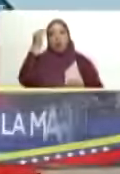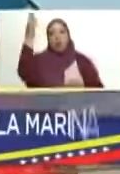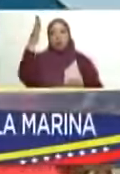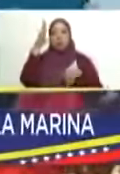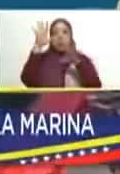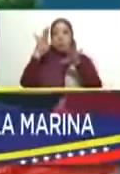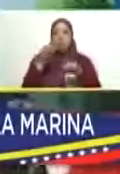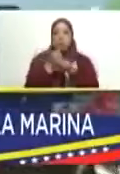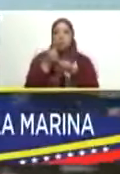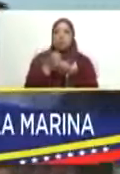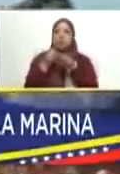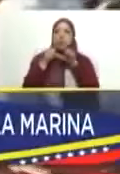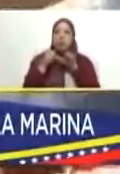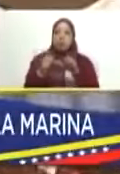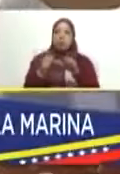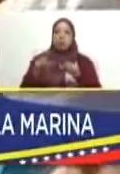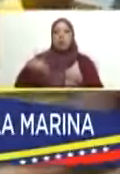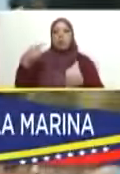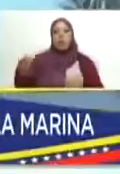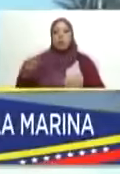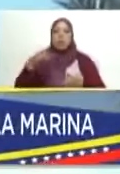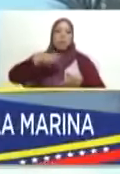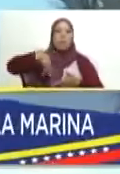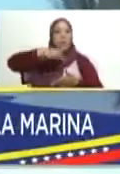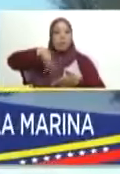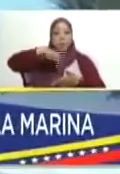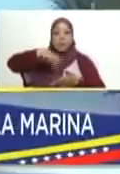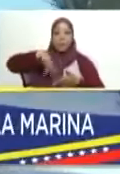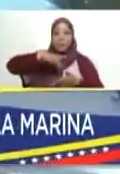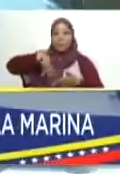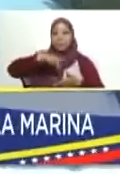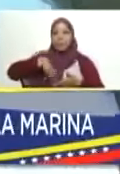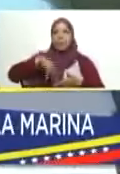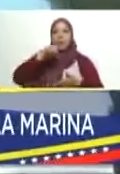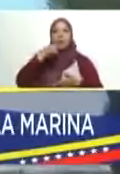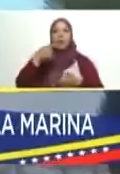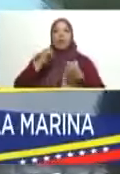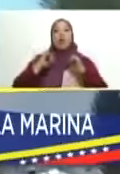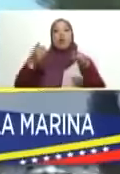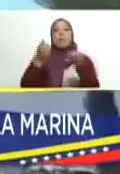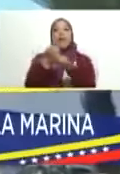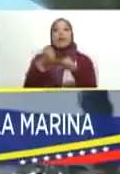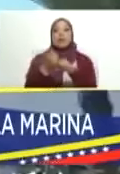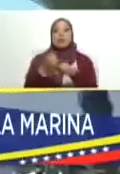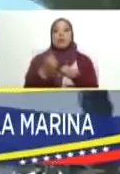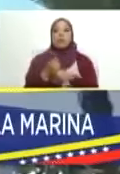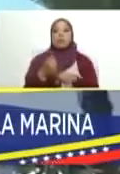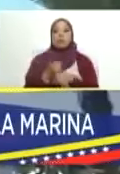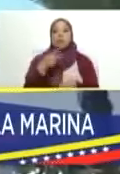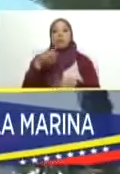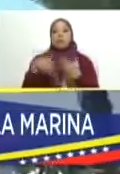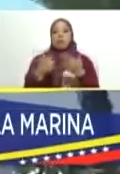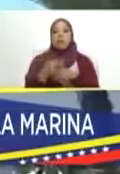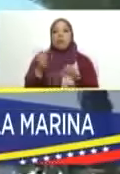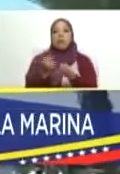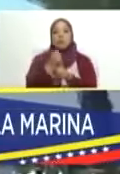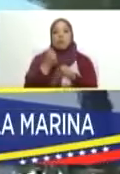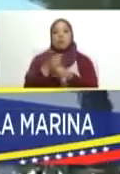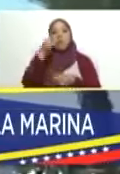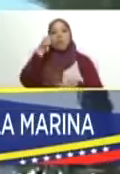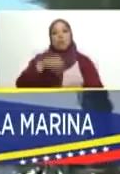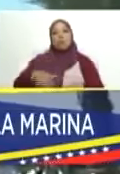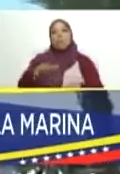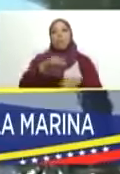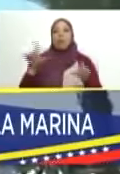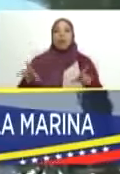Bueno, continuamos después del baile. Continuamos porque vamos a inaugurar y entregar estas obras para el pueblo de La Guaira